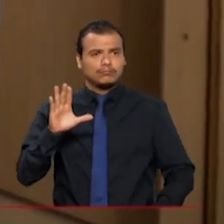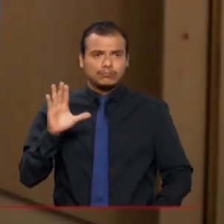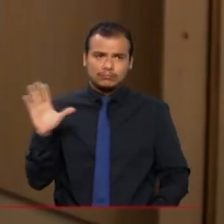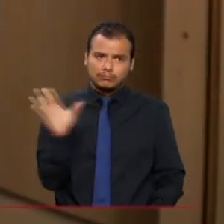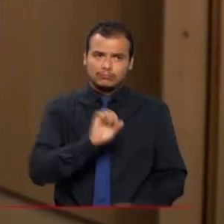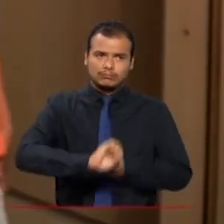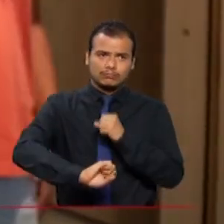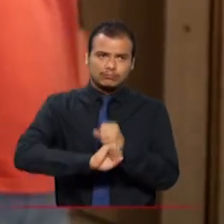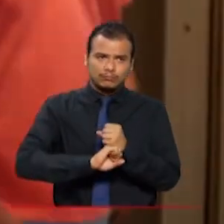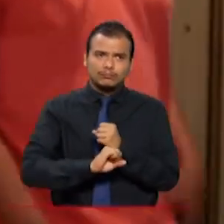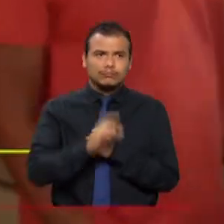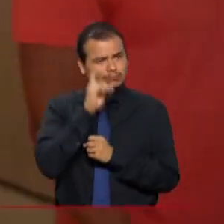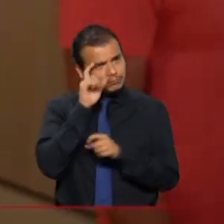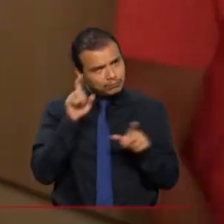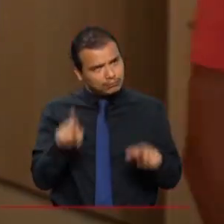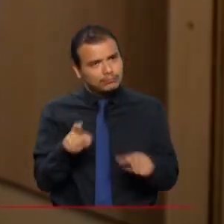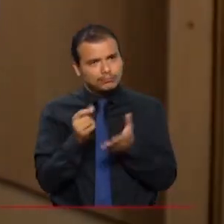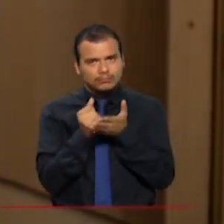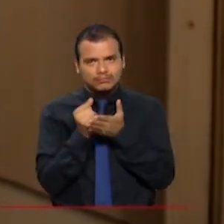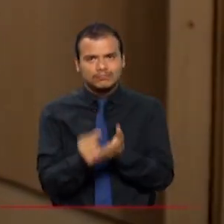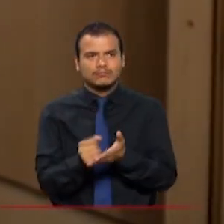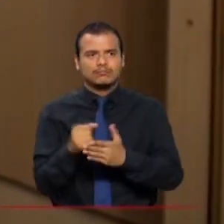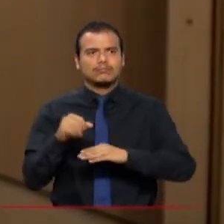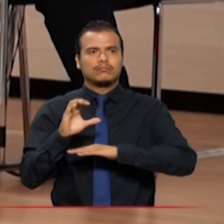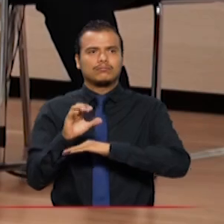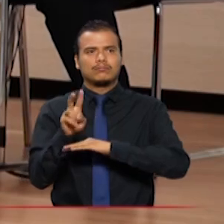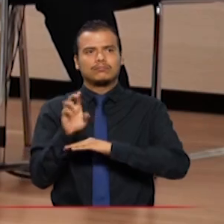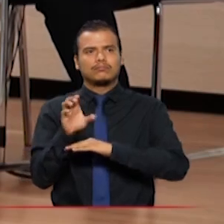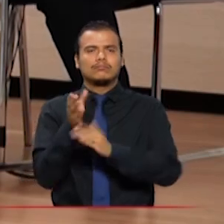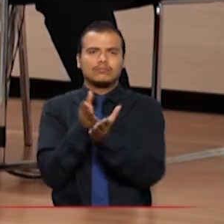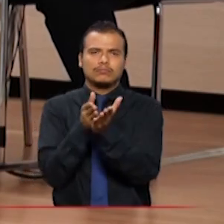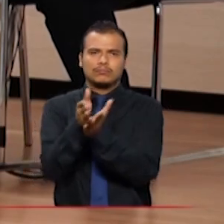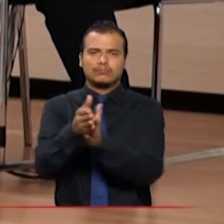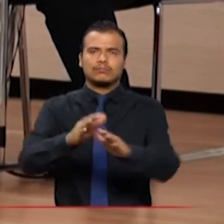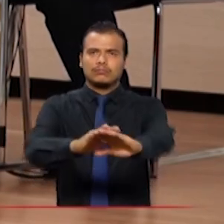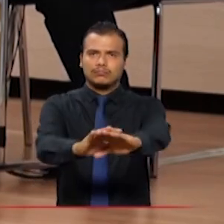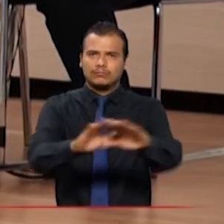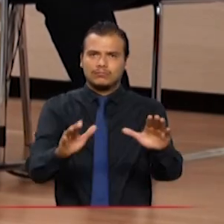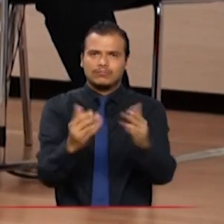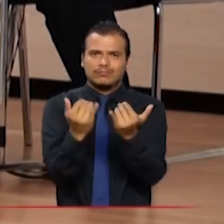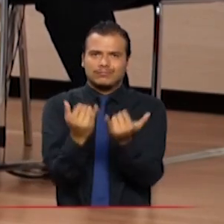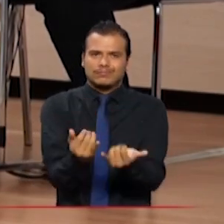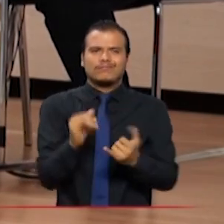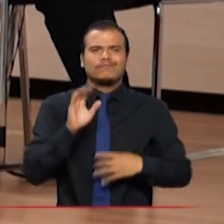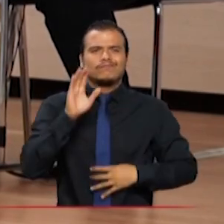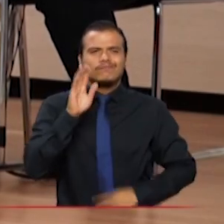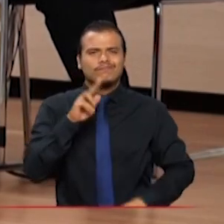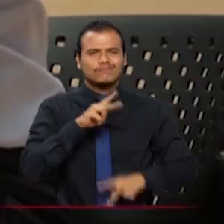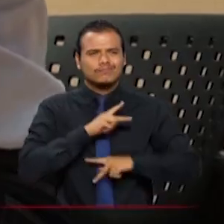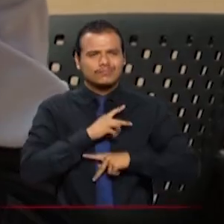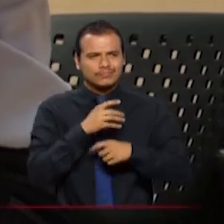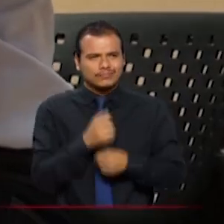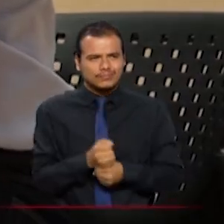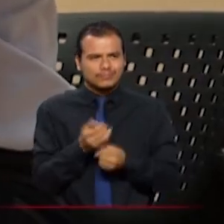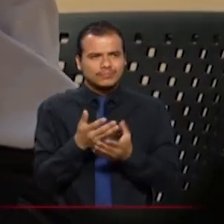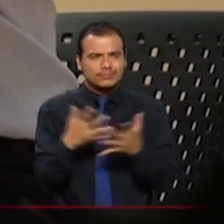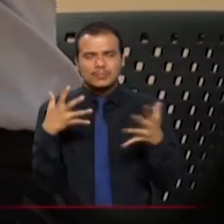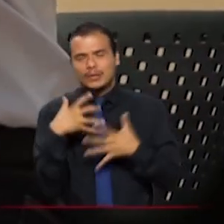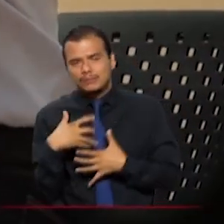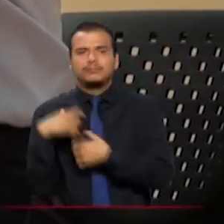seguirle empujando y seguirle ayudando. No puede ser posible que nos traten de expropiar